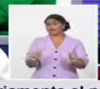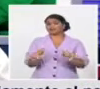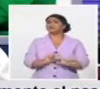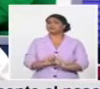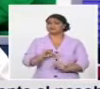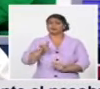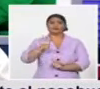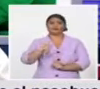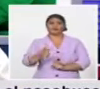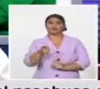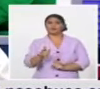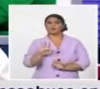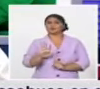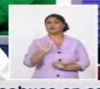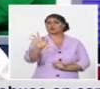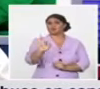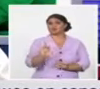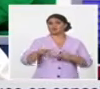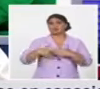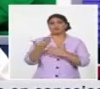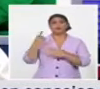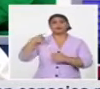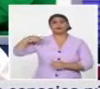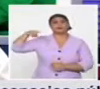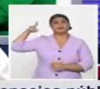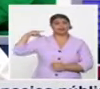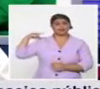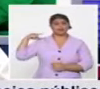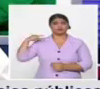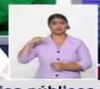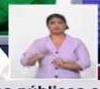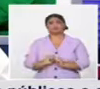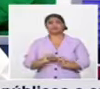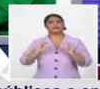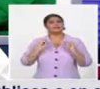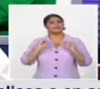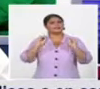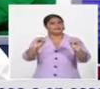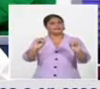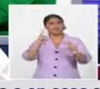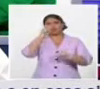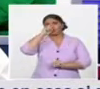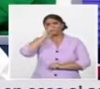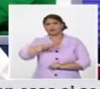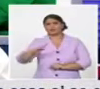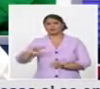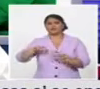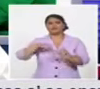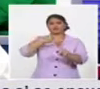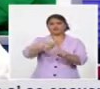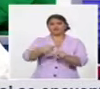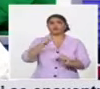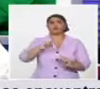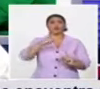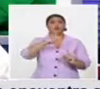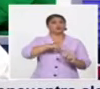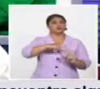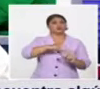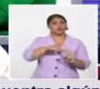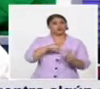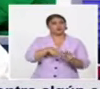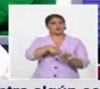94,5% y en el día de ayer no reportaron casos ni Las Tunas ni el municipio especial Isla de la Juventud, que